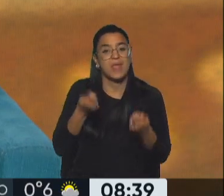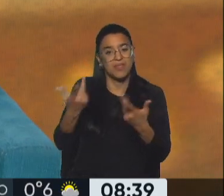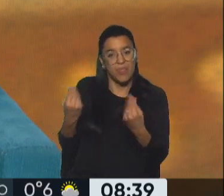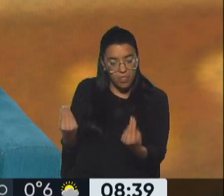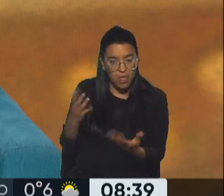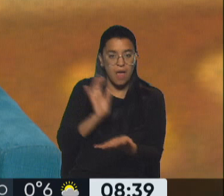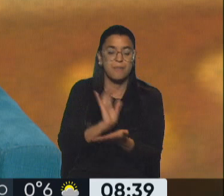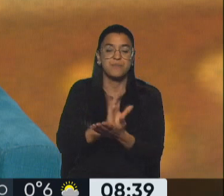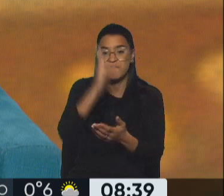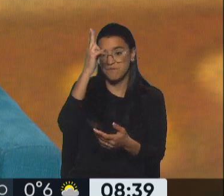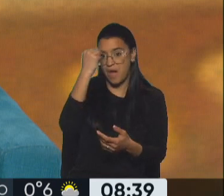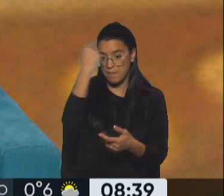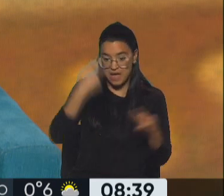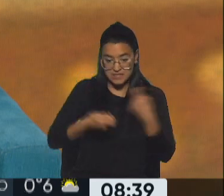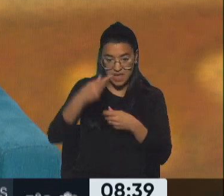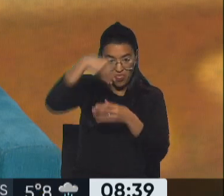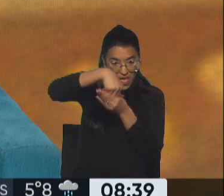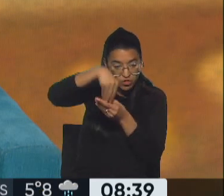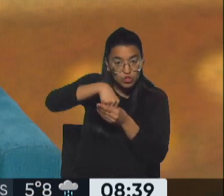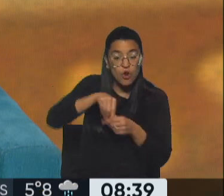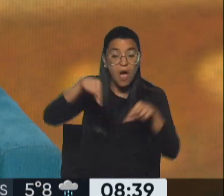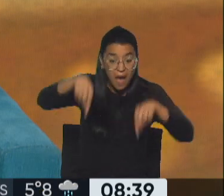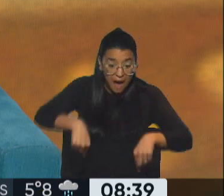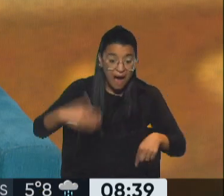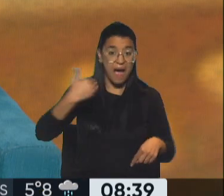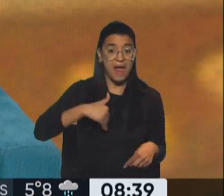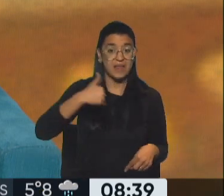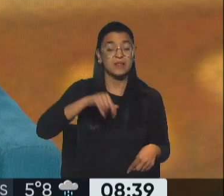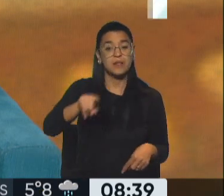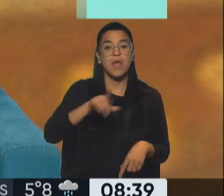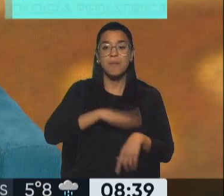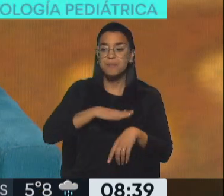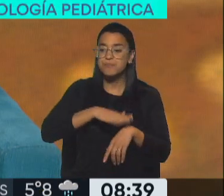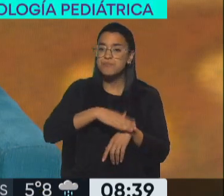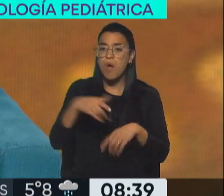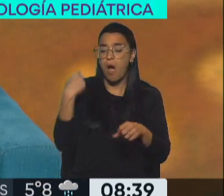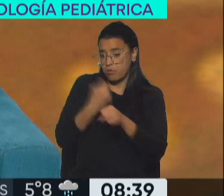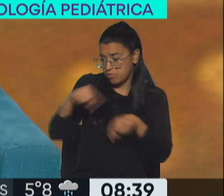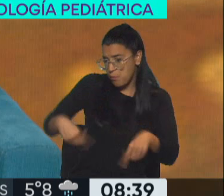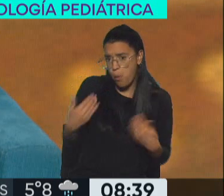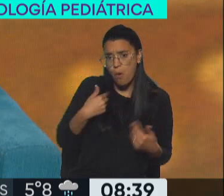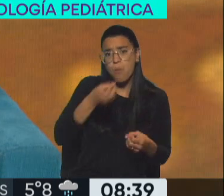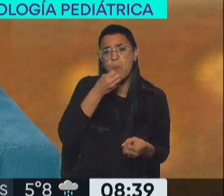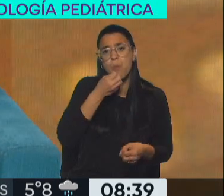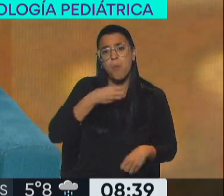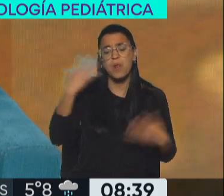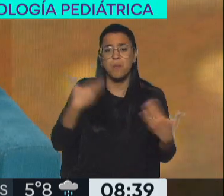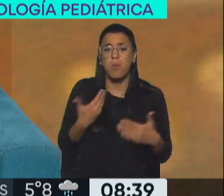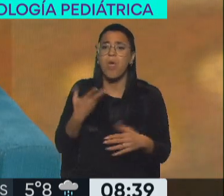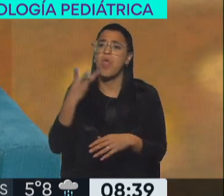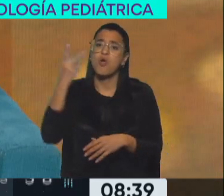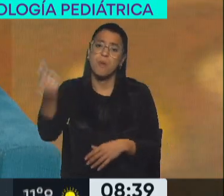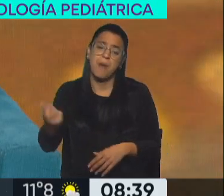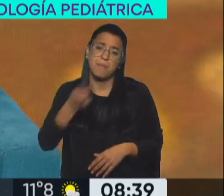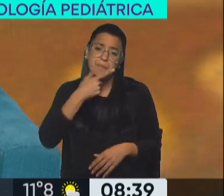dentro de la farmacia. Y acá en Argentina, hasta este momento, cualquiera podría ir a comprar prácticamente cualquier